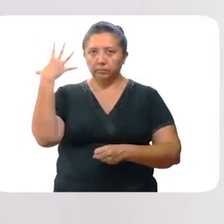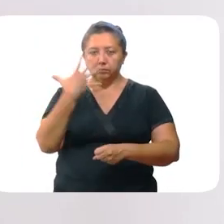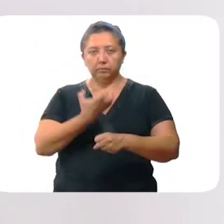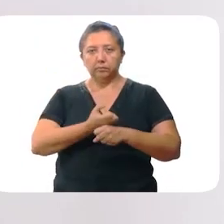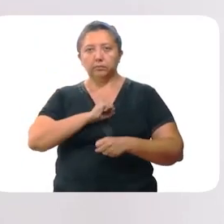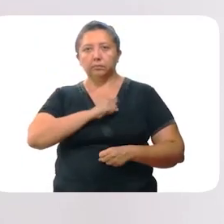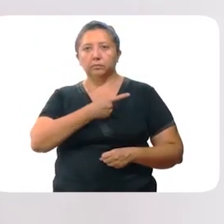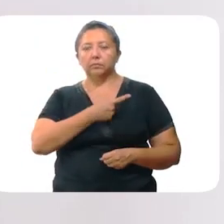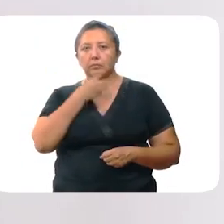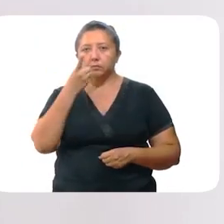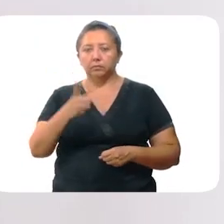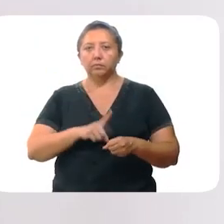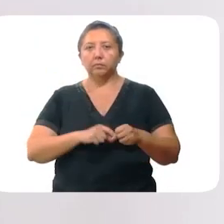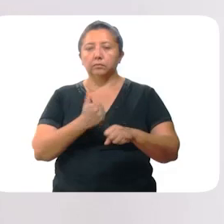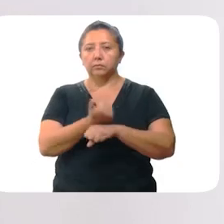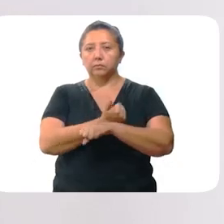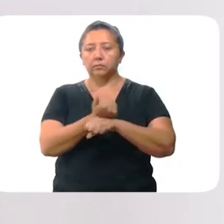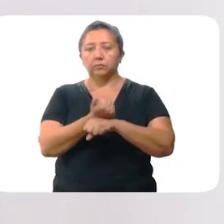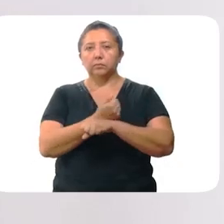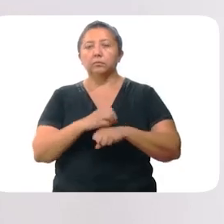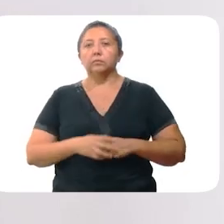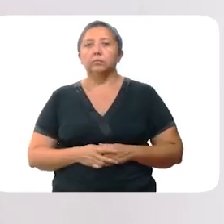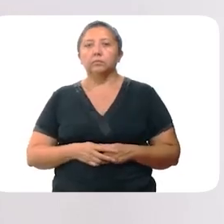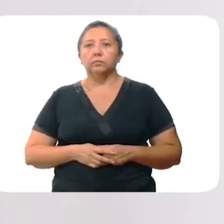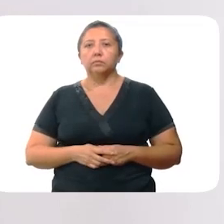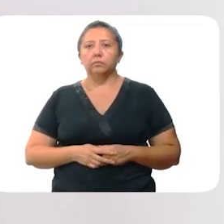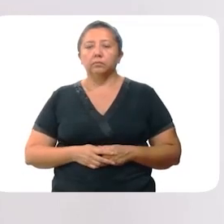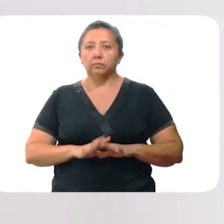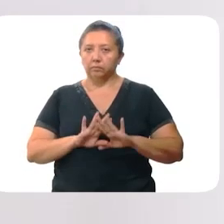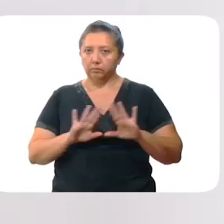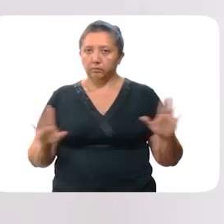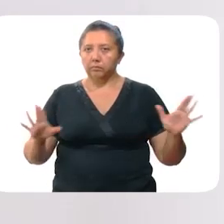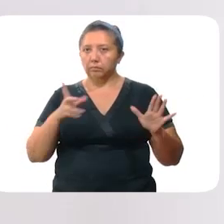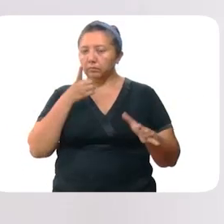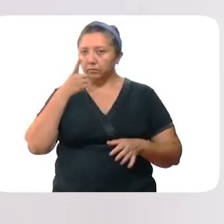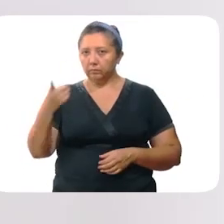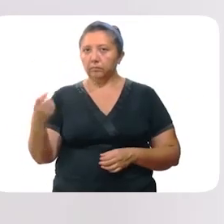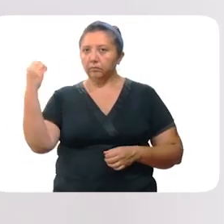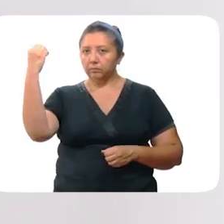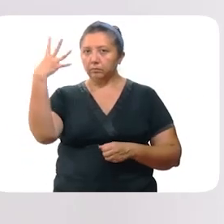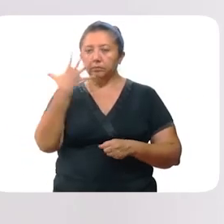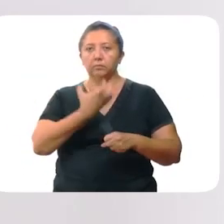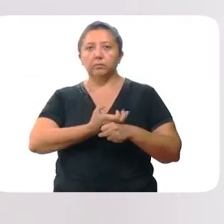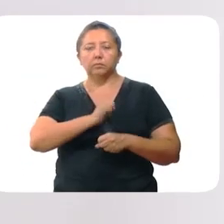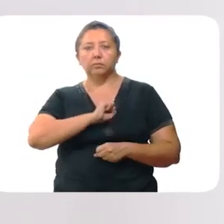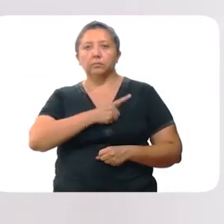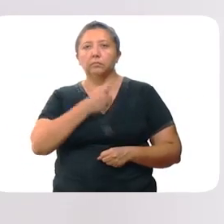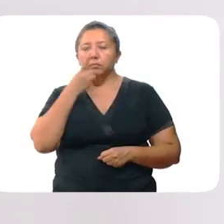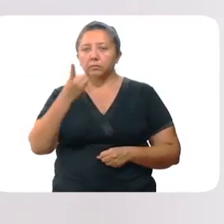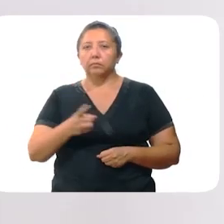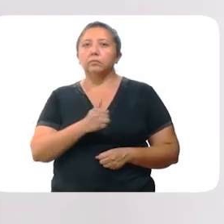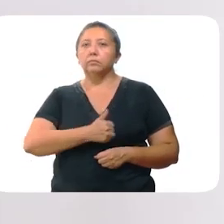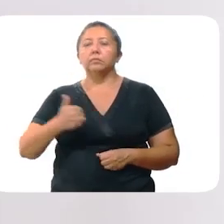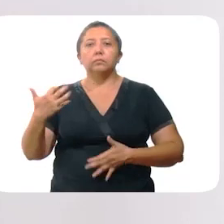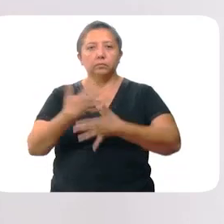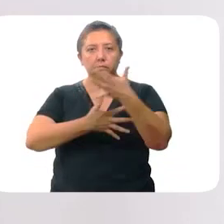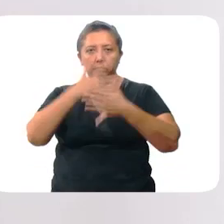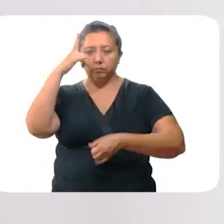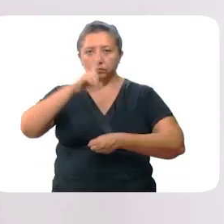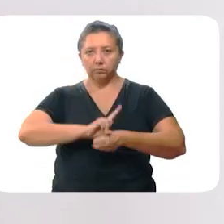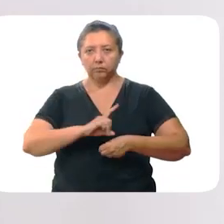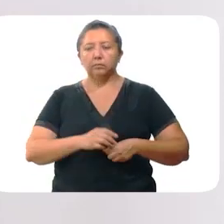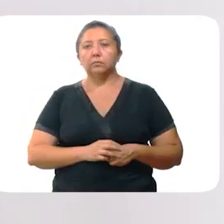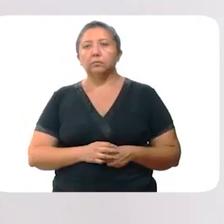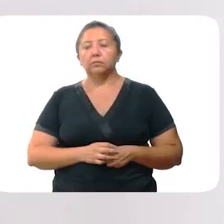del Semáforo Estatal de Salud marcan color amarillo. Como se ha informado, el Semáforo Estatal de Salud se va a dar a conocer cada